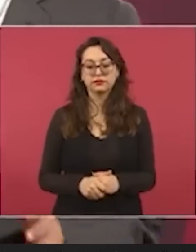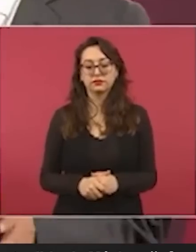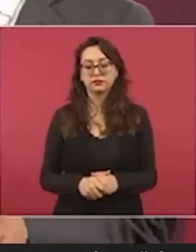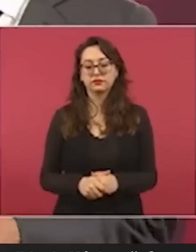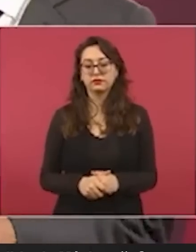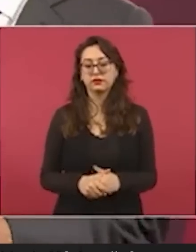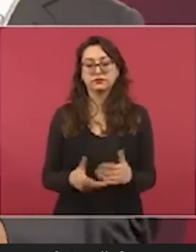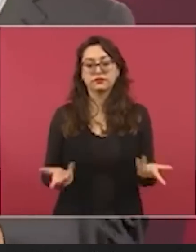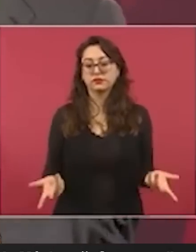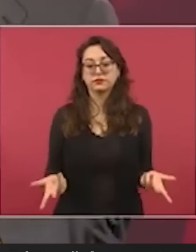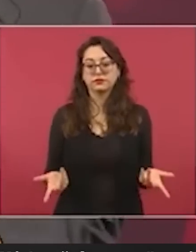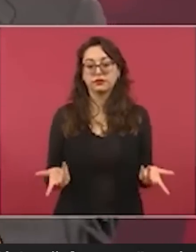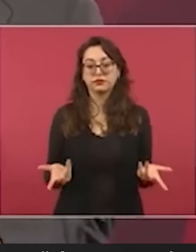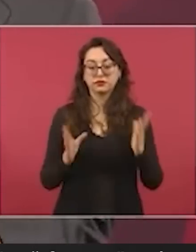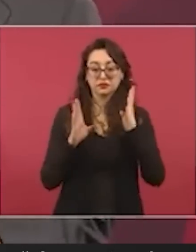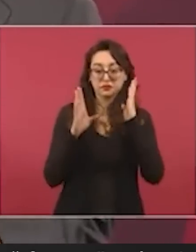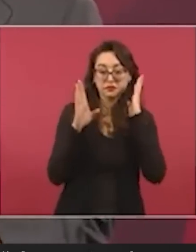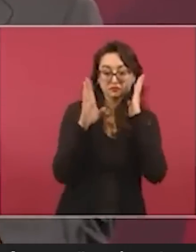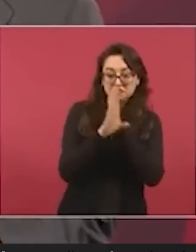espías